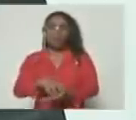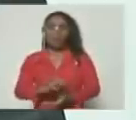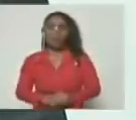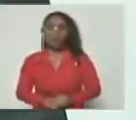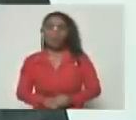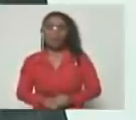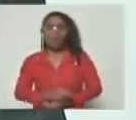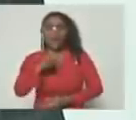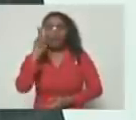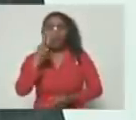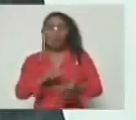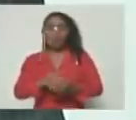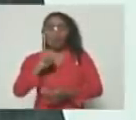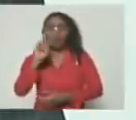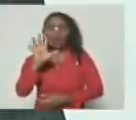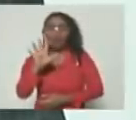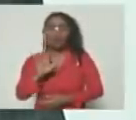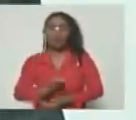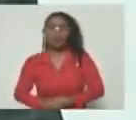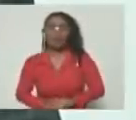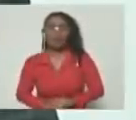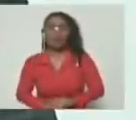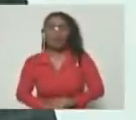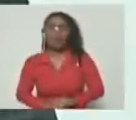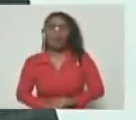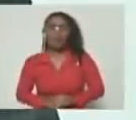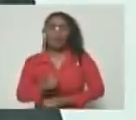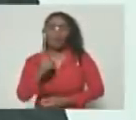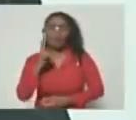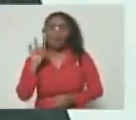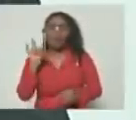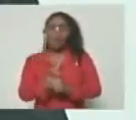en el 2005 una ausencia